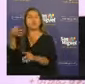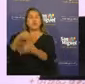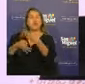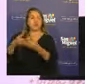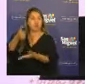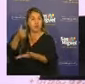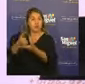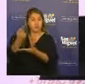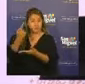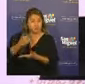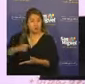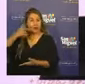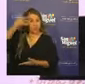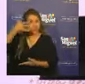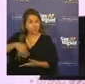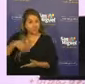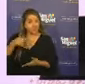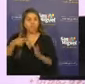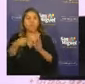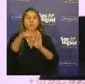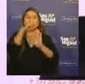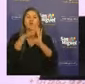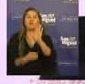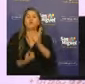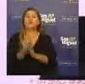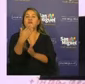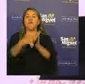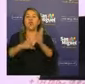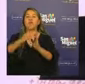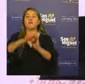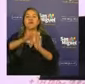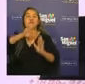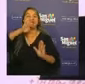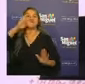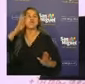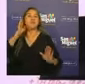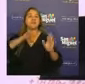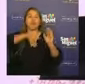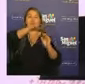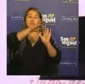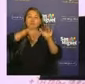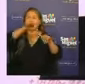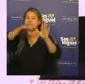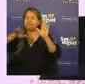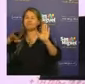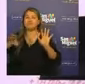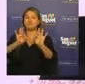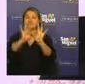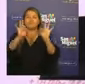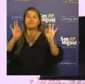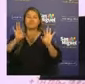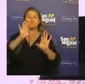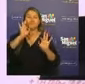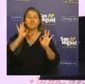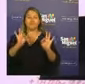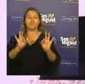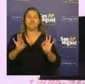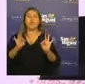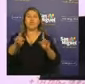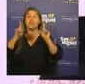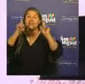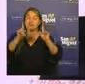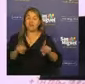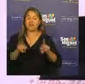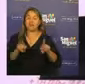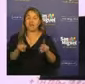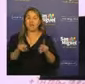son fundamentales. El proyecto de Nueva Alameda de limpieza fachadas, dijimos que era tan bueno que había que replicarlo. Y resulta que